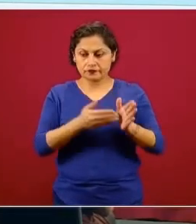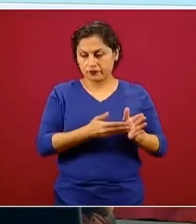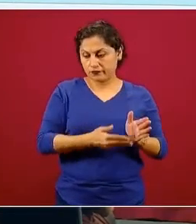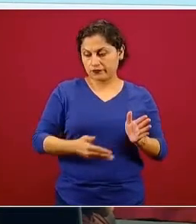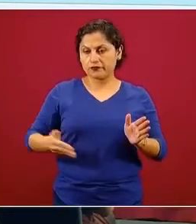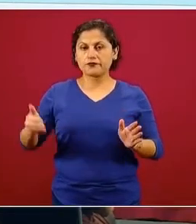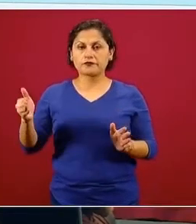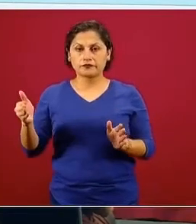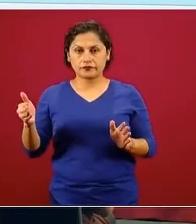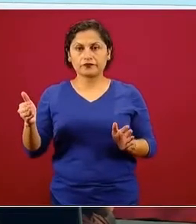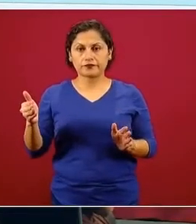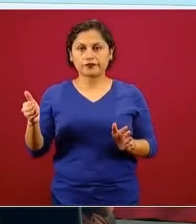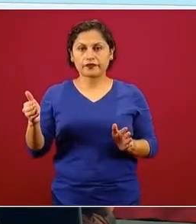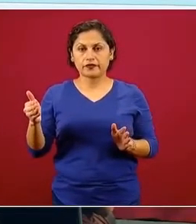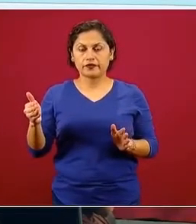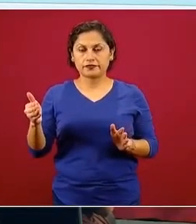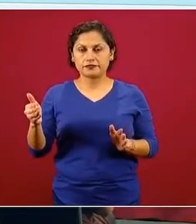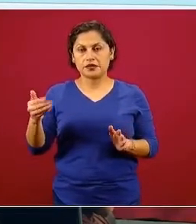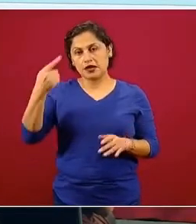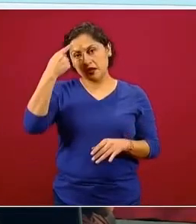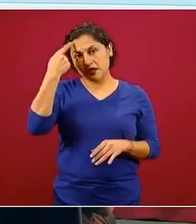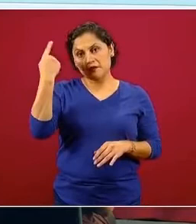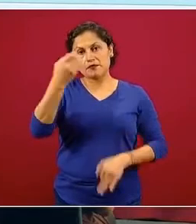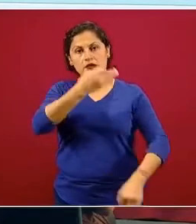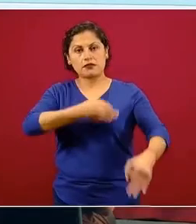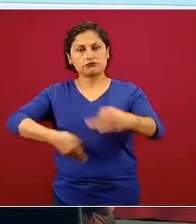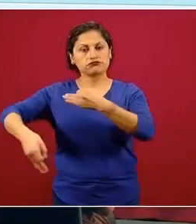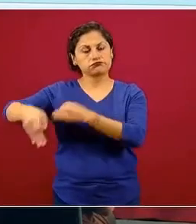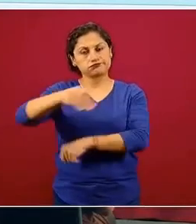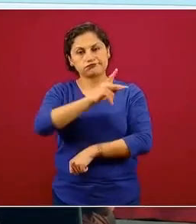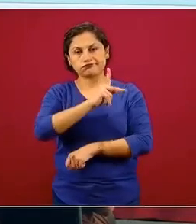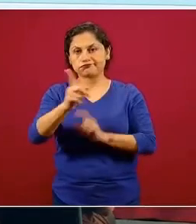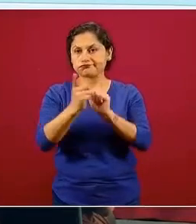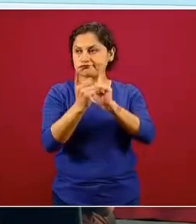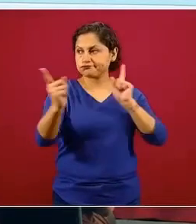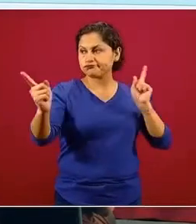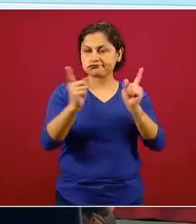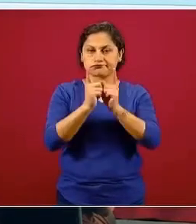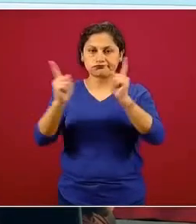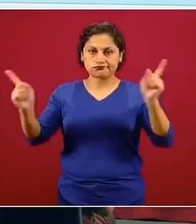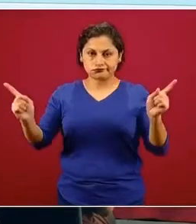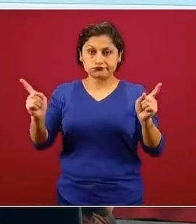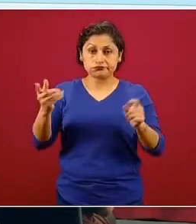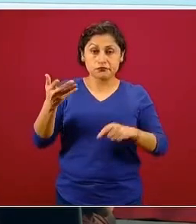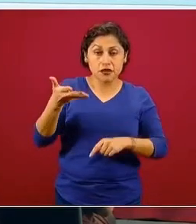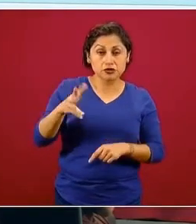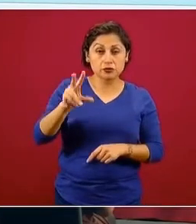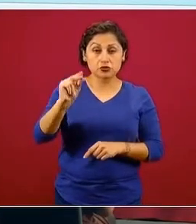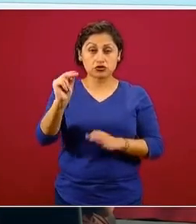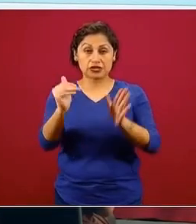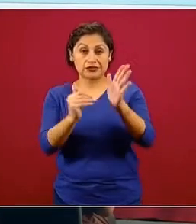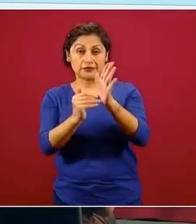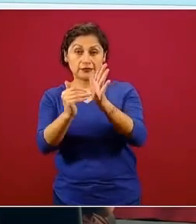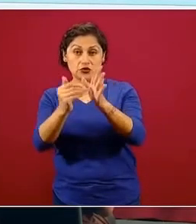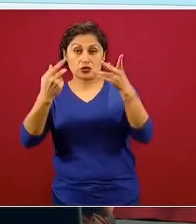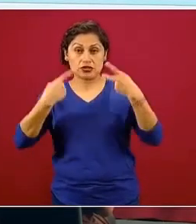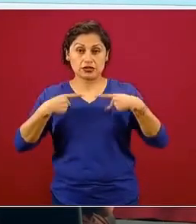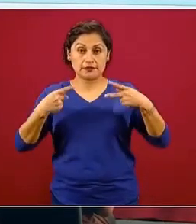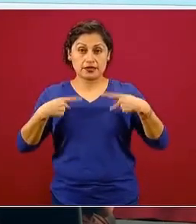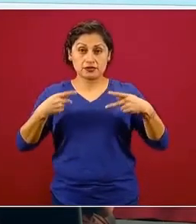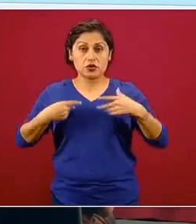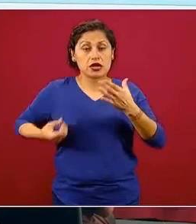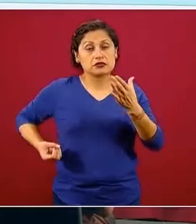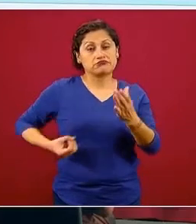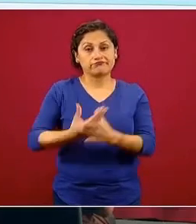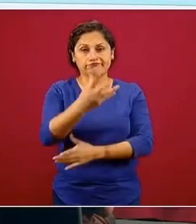espacio público para mantenernos a sana distancia de manera masiva. Más de 80 millones de personas fuera del espacio público, lo que